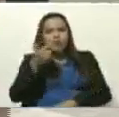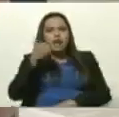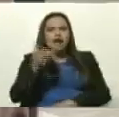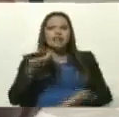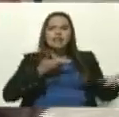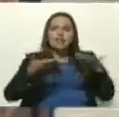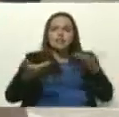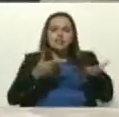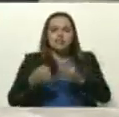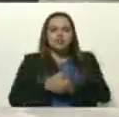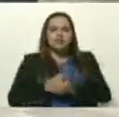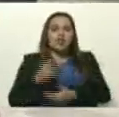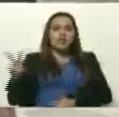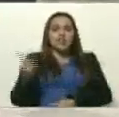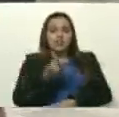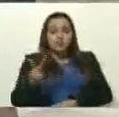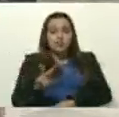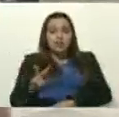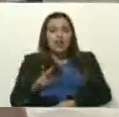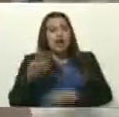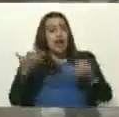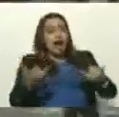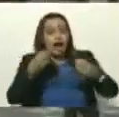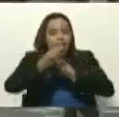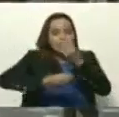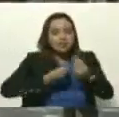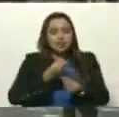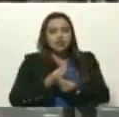de la venezuela que estamos formando en revolución bolivariana